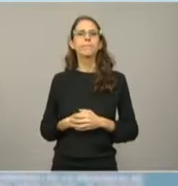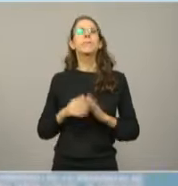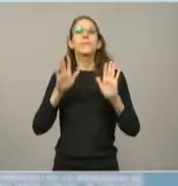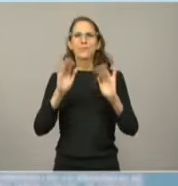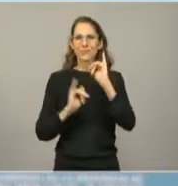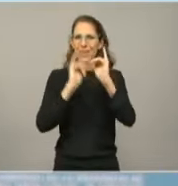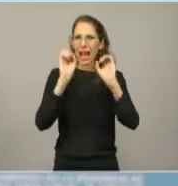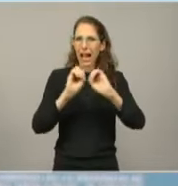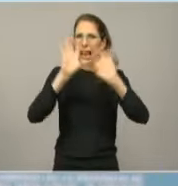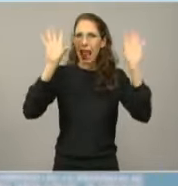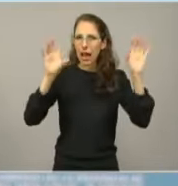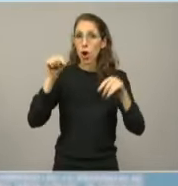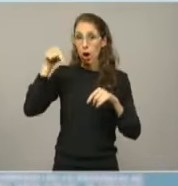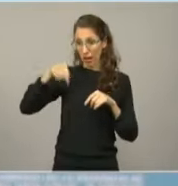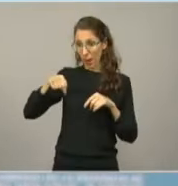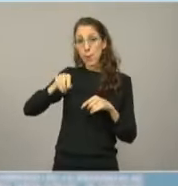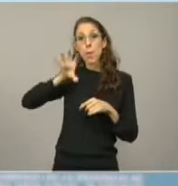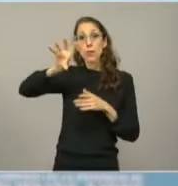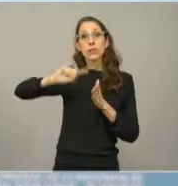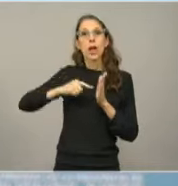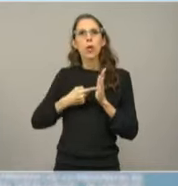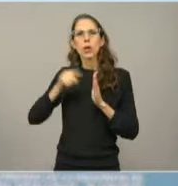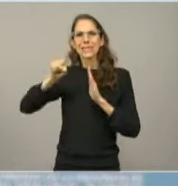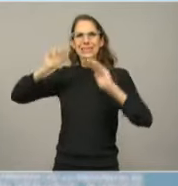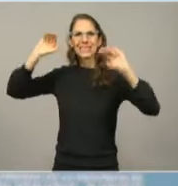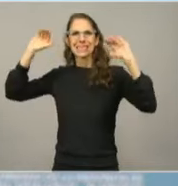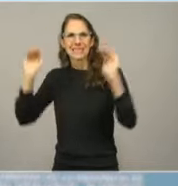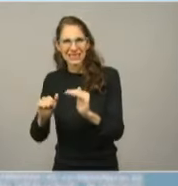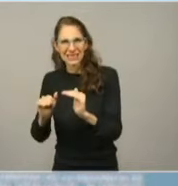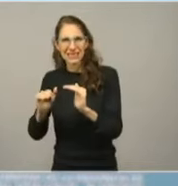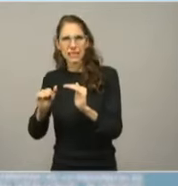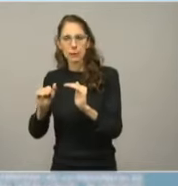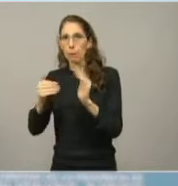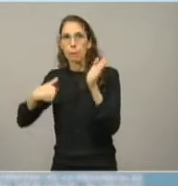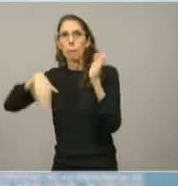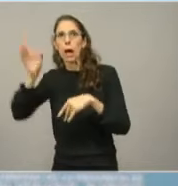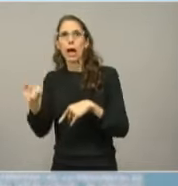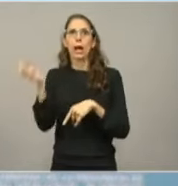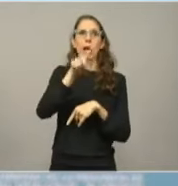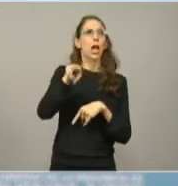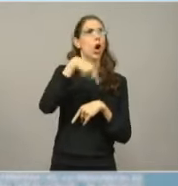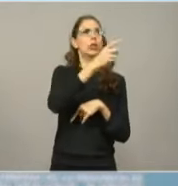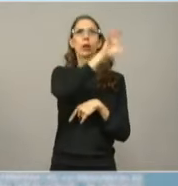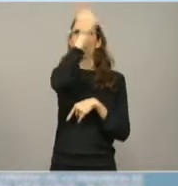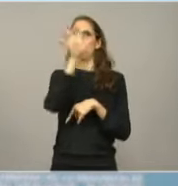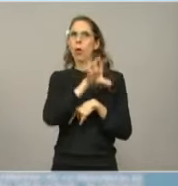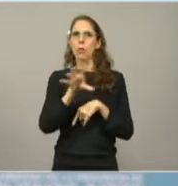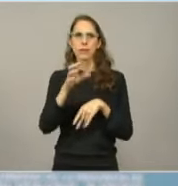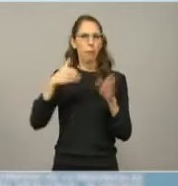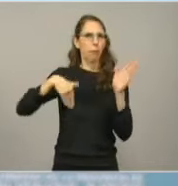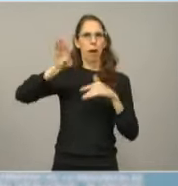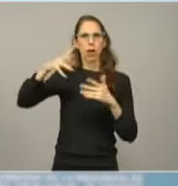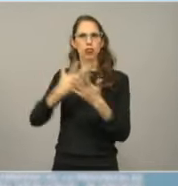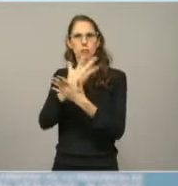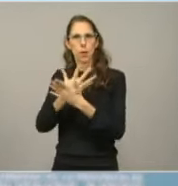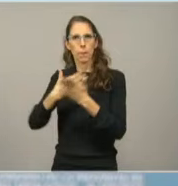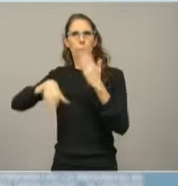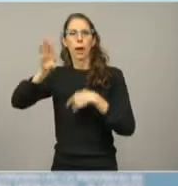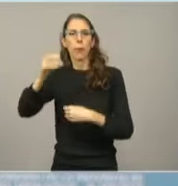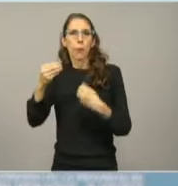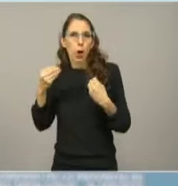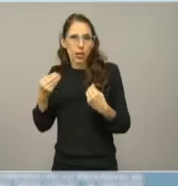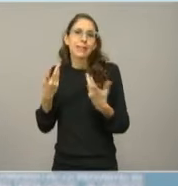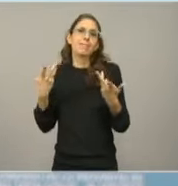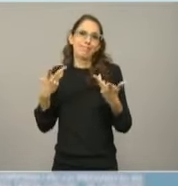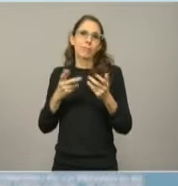aclaro esto la caída que estamos viendo en la provincia de Buenos Aires es más profunda que la caída que se está viendo a nivel nacional esto es porque el impacto de la crisis es muy fuerte